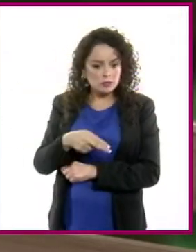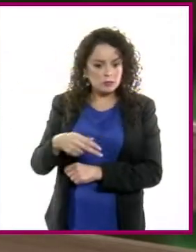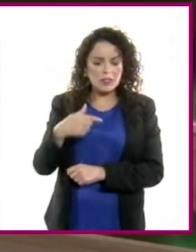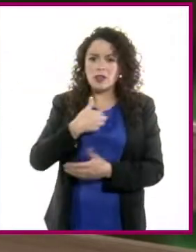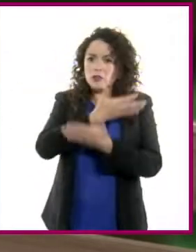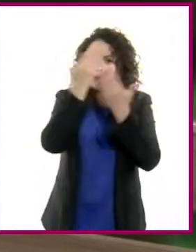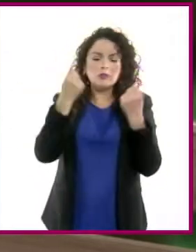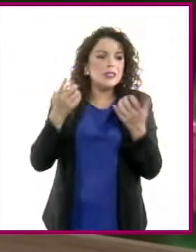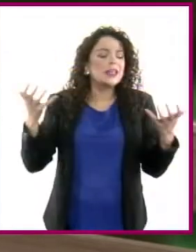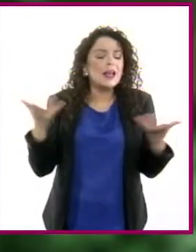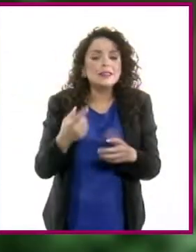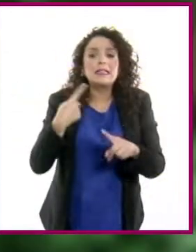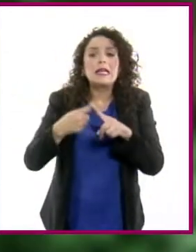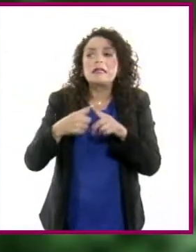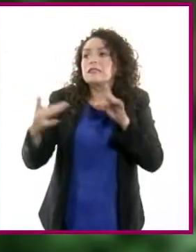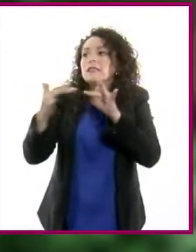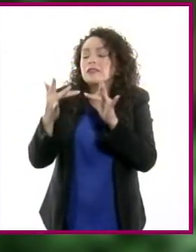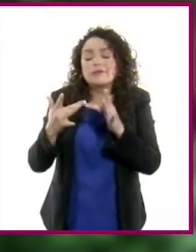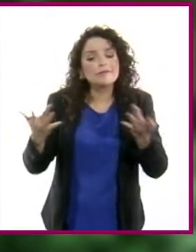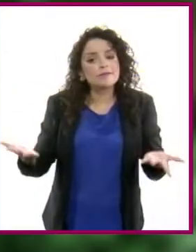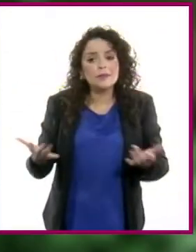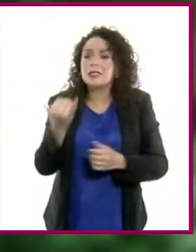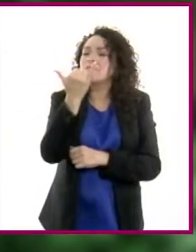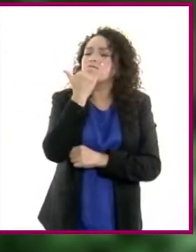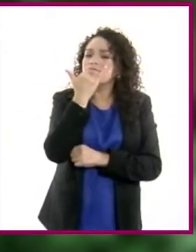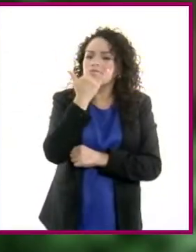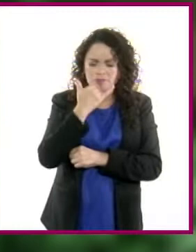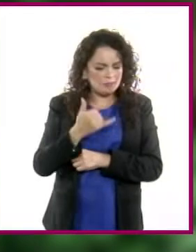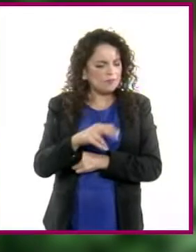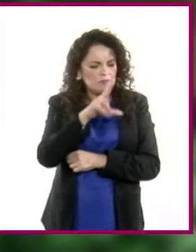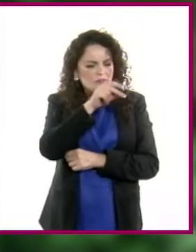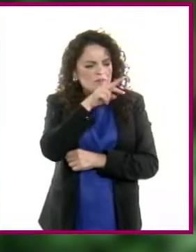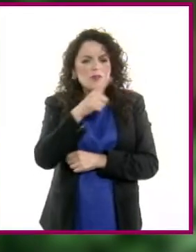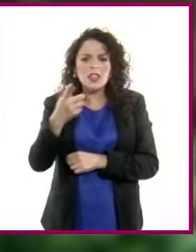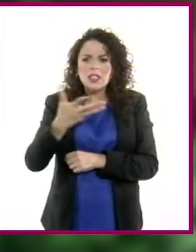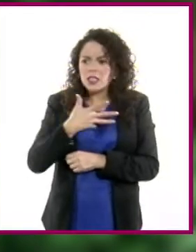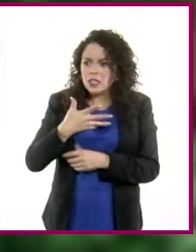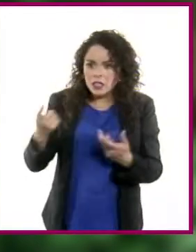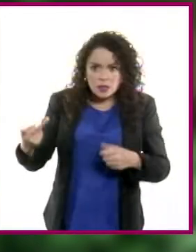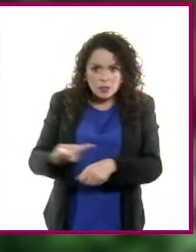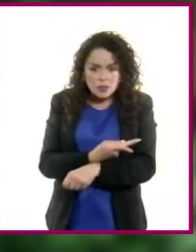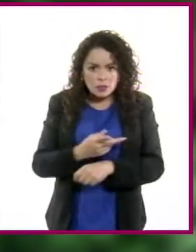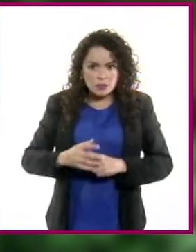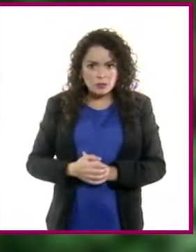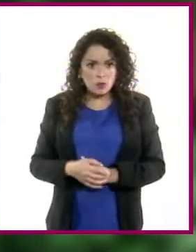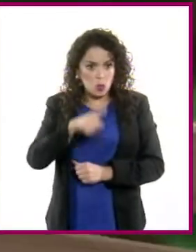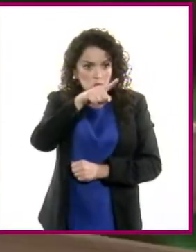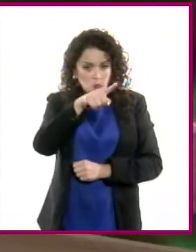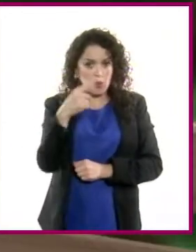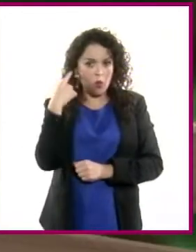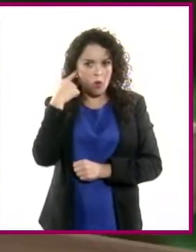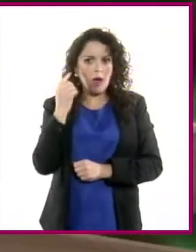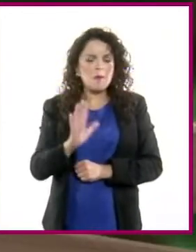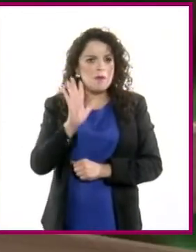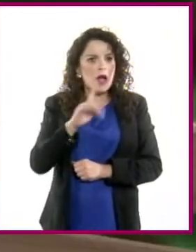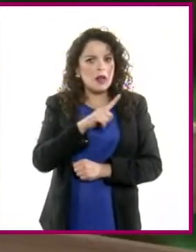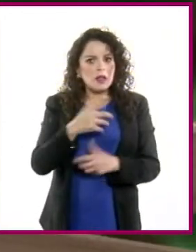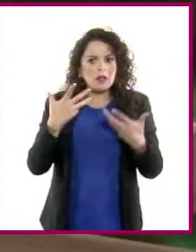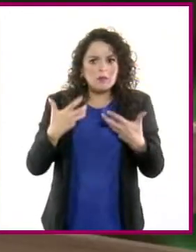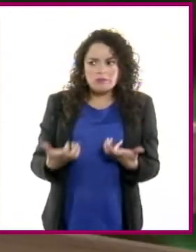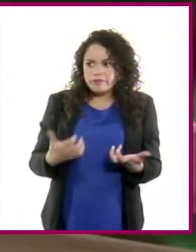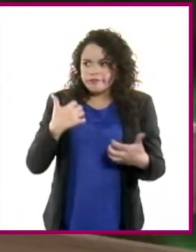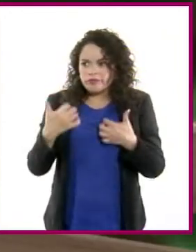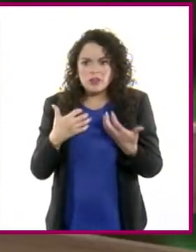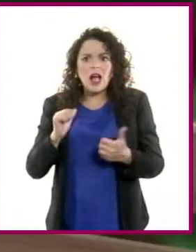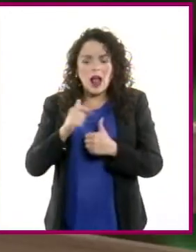a mí. Perdón. Está bien, no te preocupes. ¿Qué tienes? Según mi mamá, te oías alterada. Estoy bien, enojada,